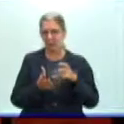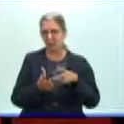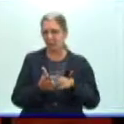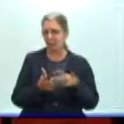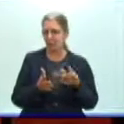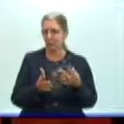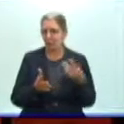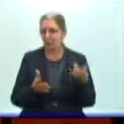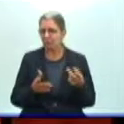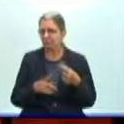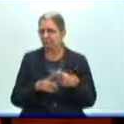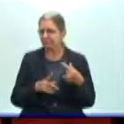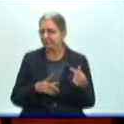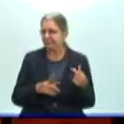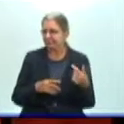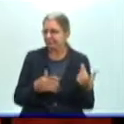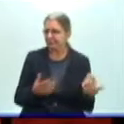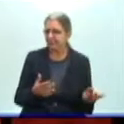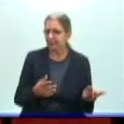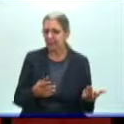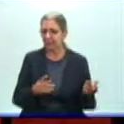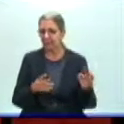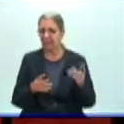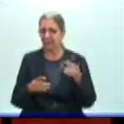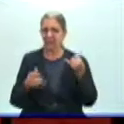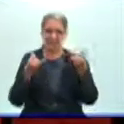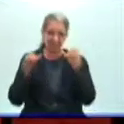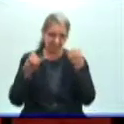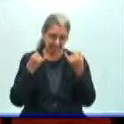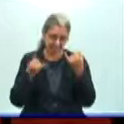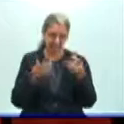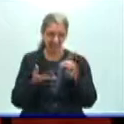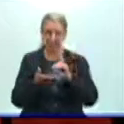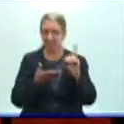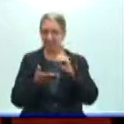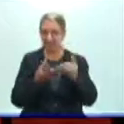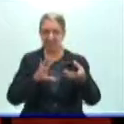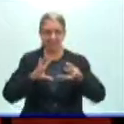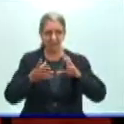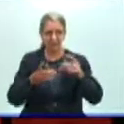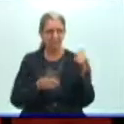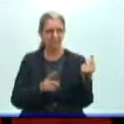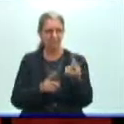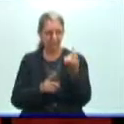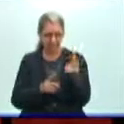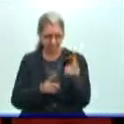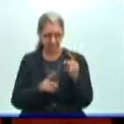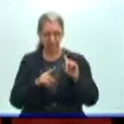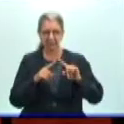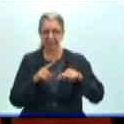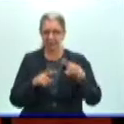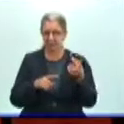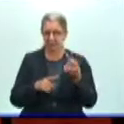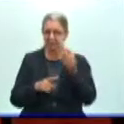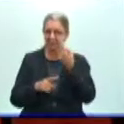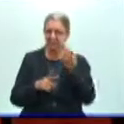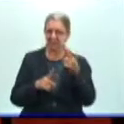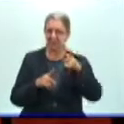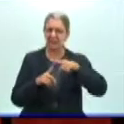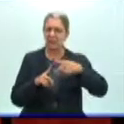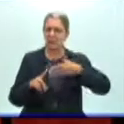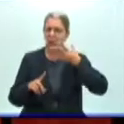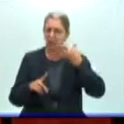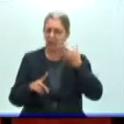que siempre tienes que identificar los datos en tu figura para luego ir utilizando los teoremas y definiciones que